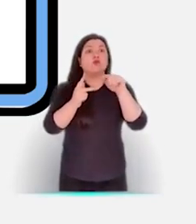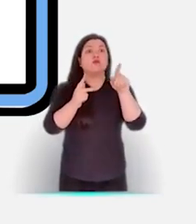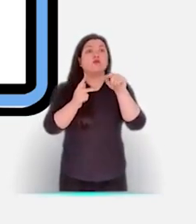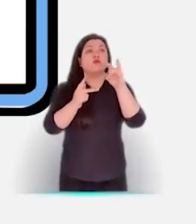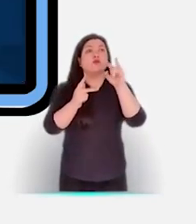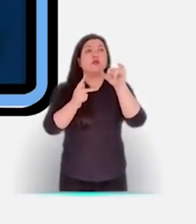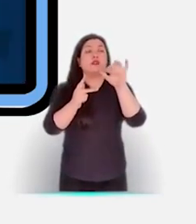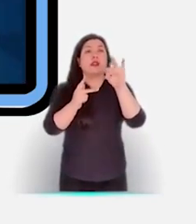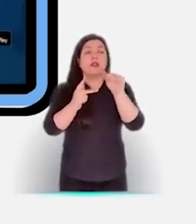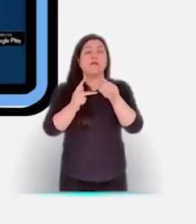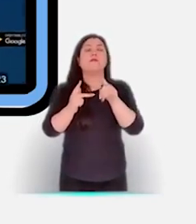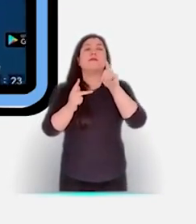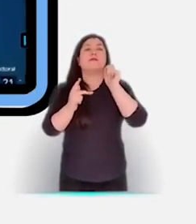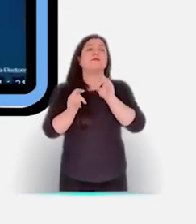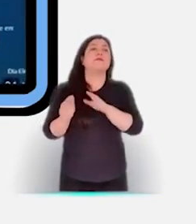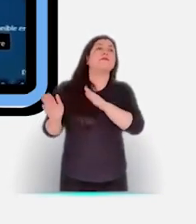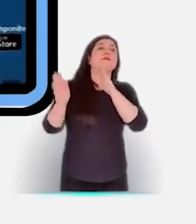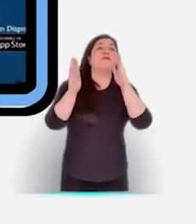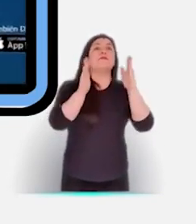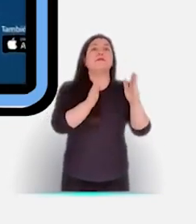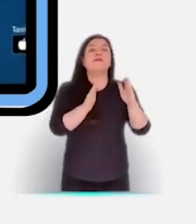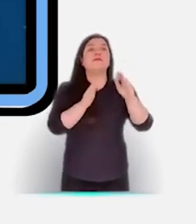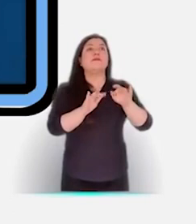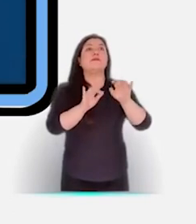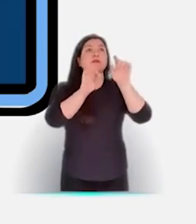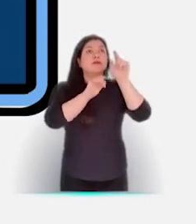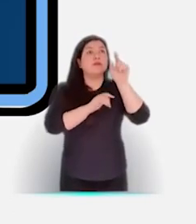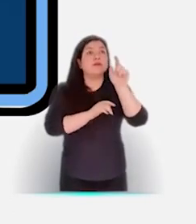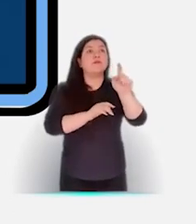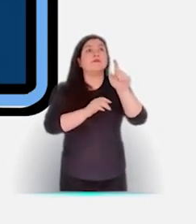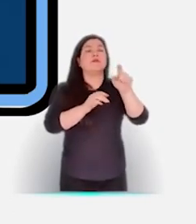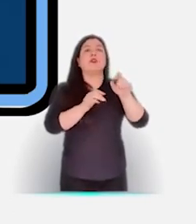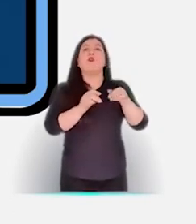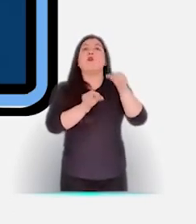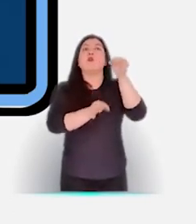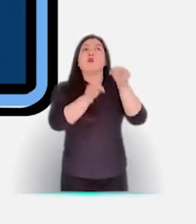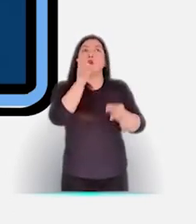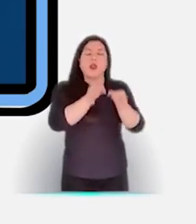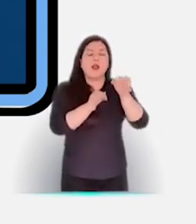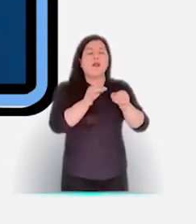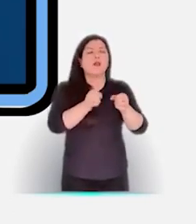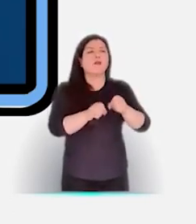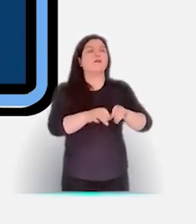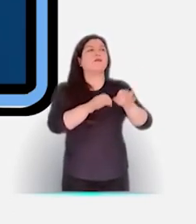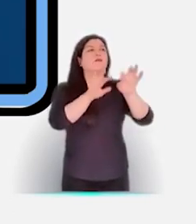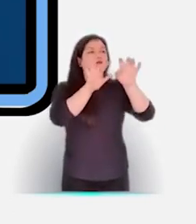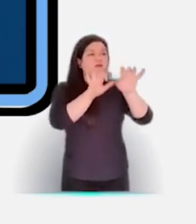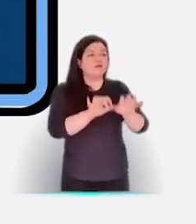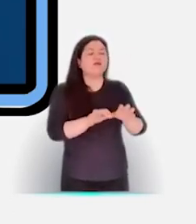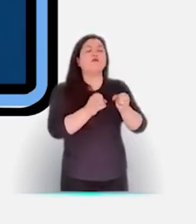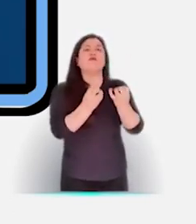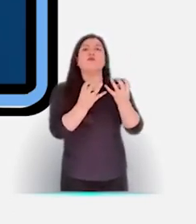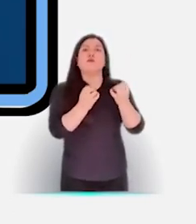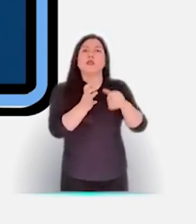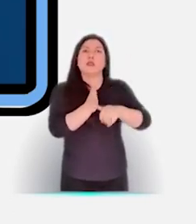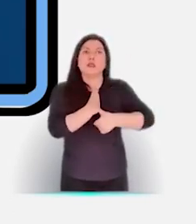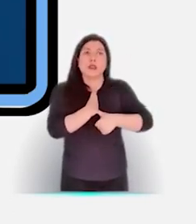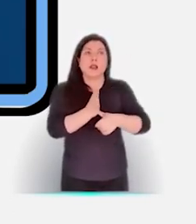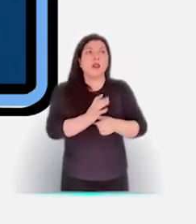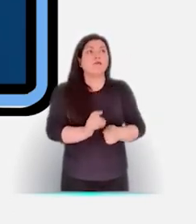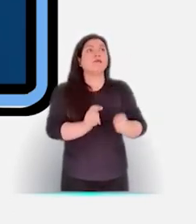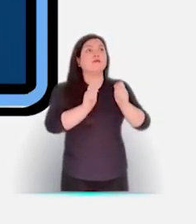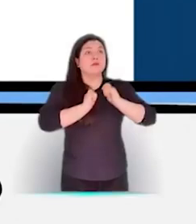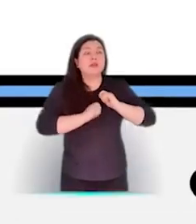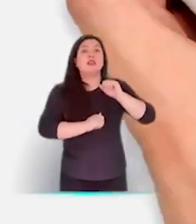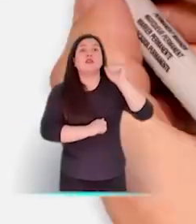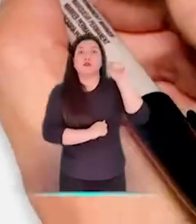a los alcaldes, sino también a la fuerza pública, a la policía, para controlar el ingreso y sobre todo los desmanes dentro de los estadios.